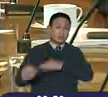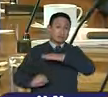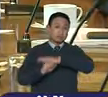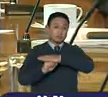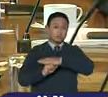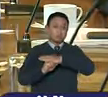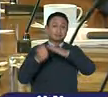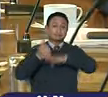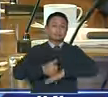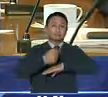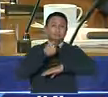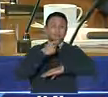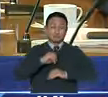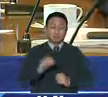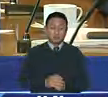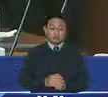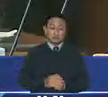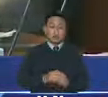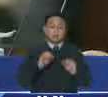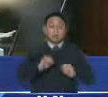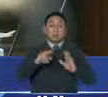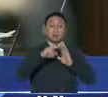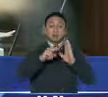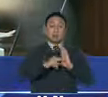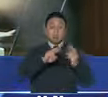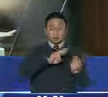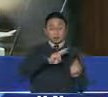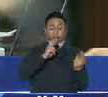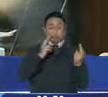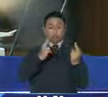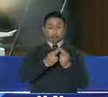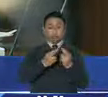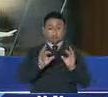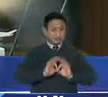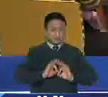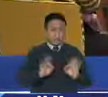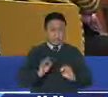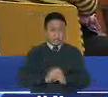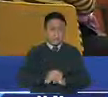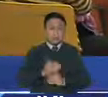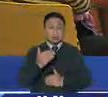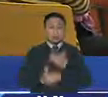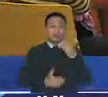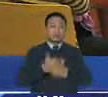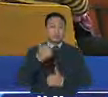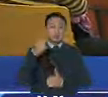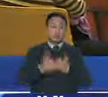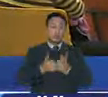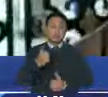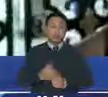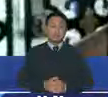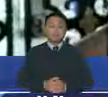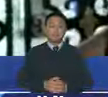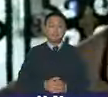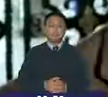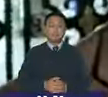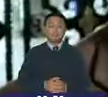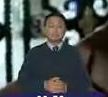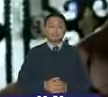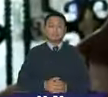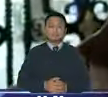autoridades aseguraron que, de no modificar la norma vigente de la seguridad social, podrían existir problemas a largo plazo.